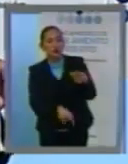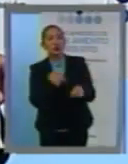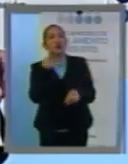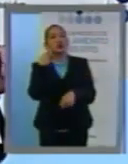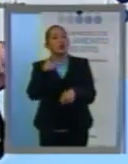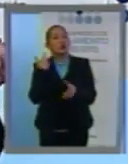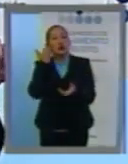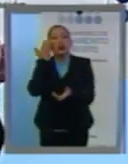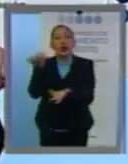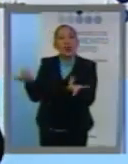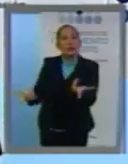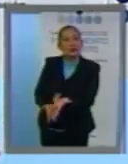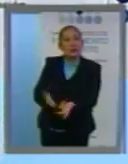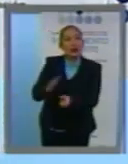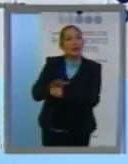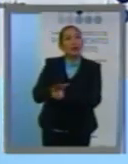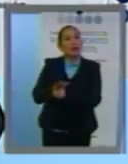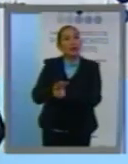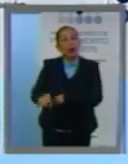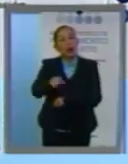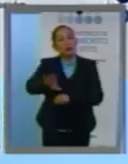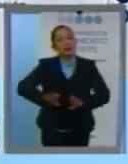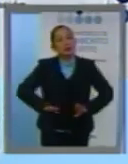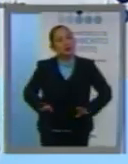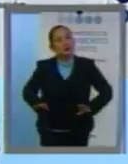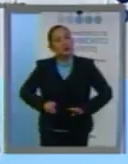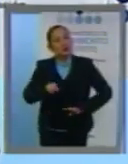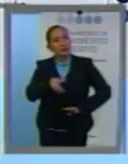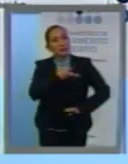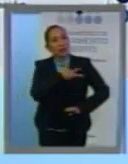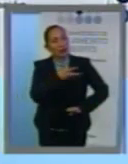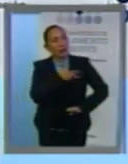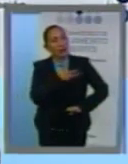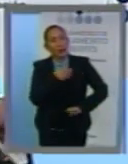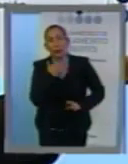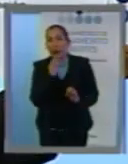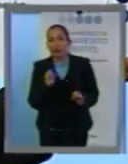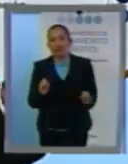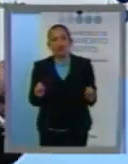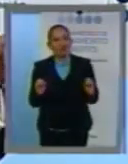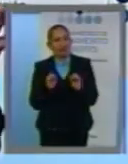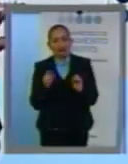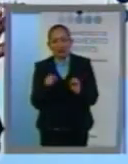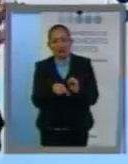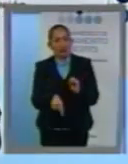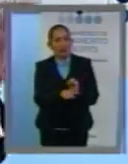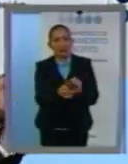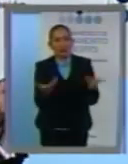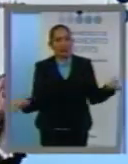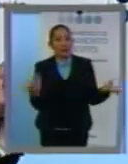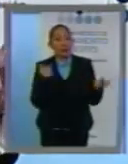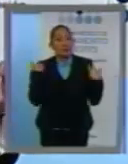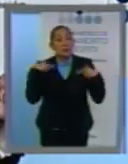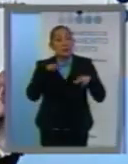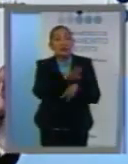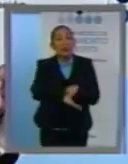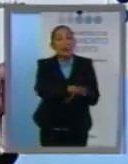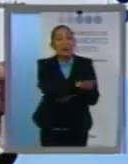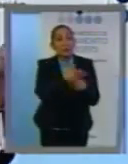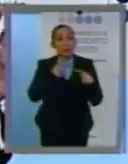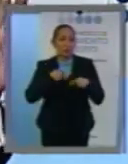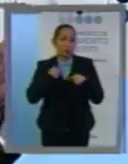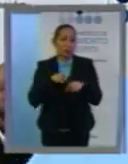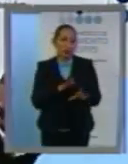sus intenciones, cuáles son los caracteres que van a tener, porque ahorita no hay absolutamente nada más que son representantes de los